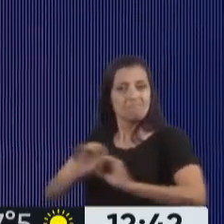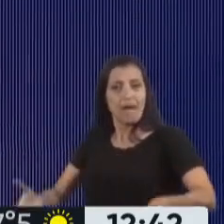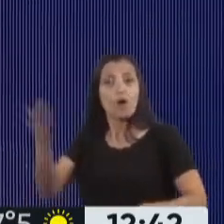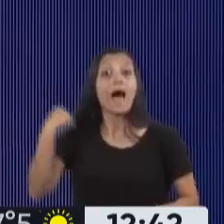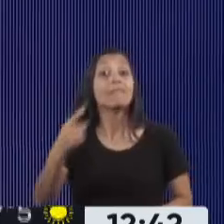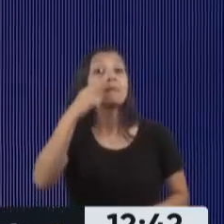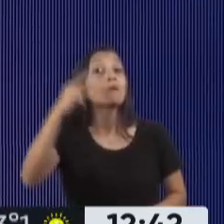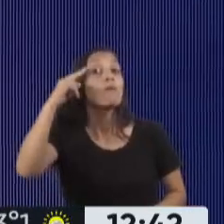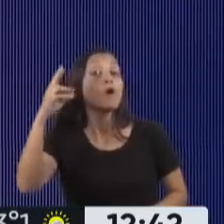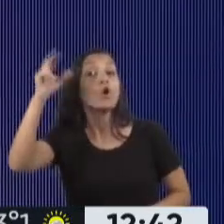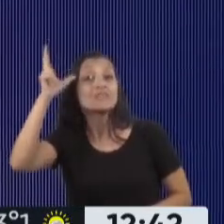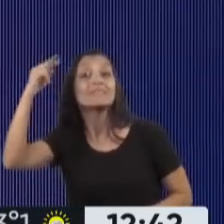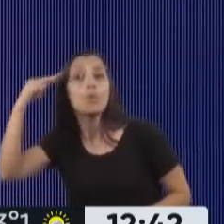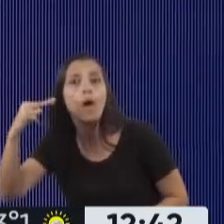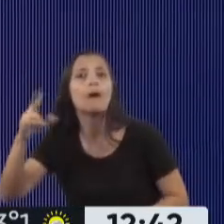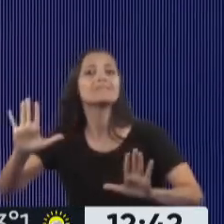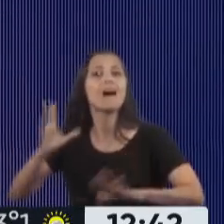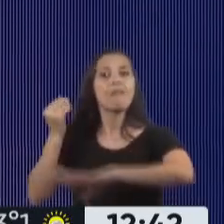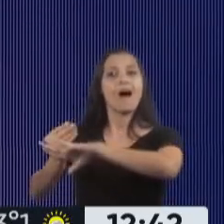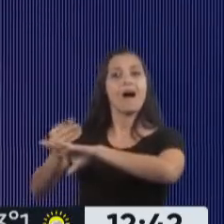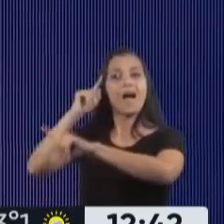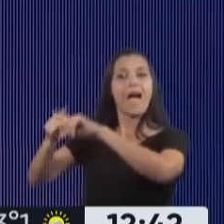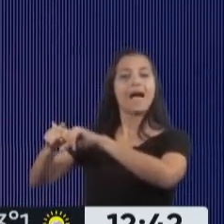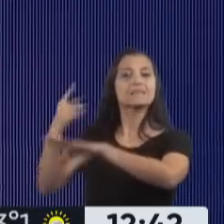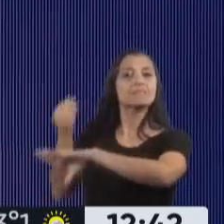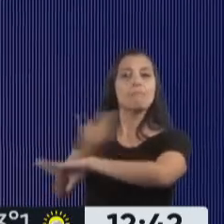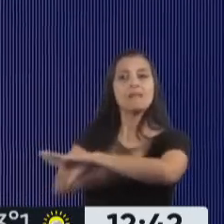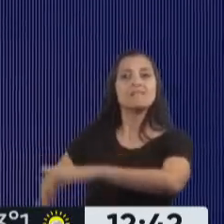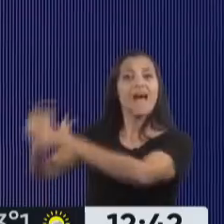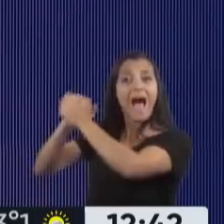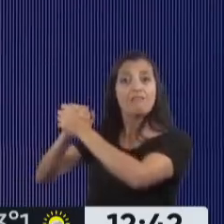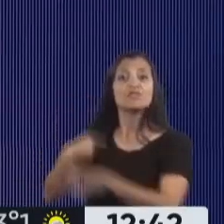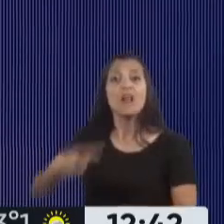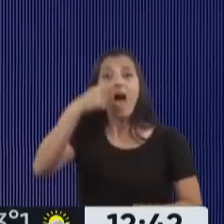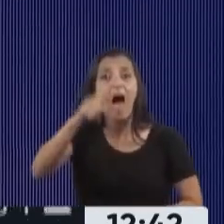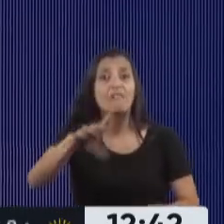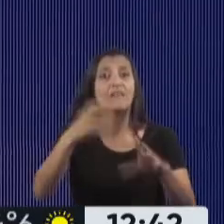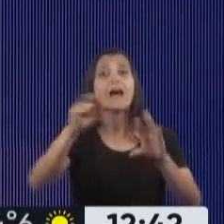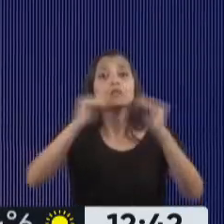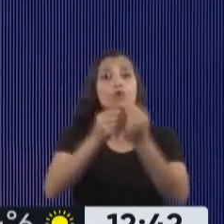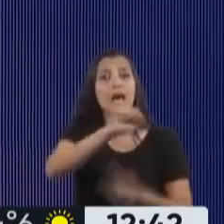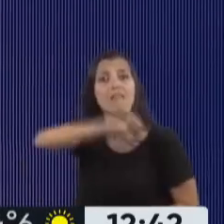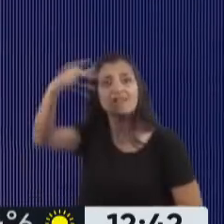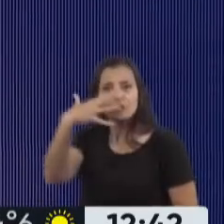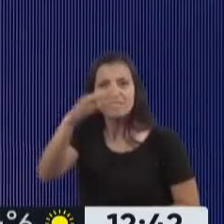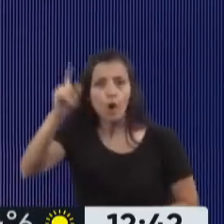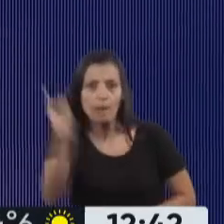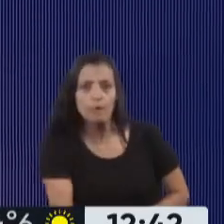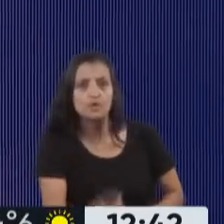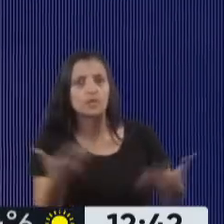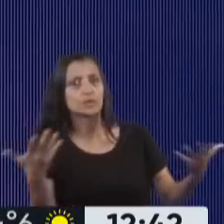del 89, previo a la hiperinflación de Alfonsín, que terminó en el 5.000%. Y al